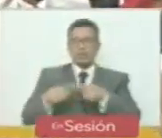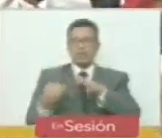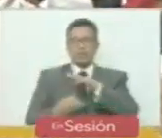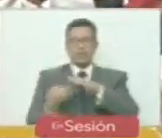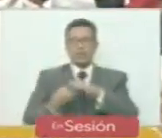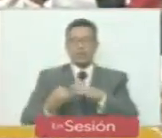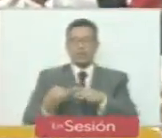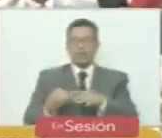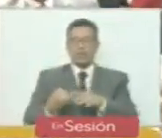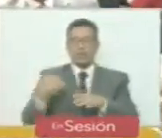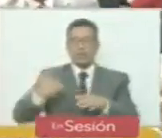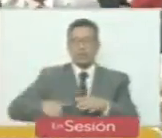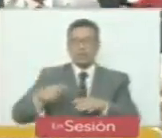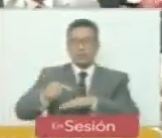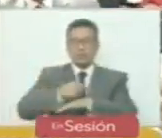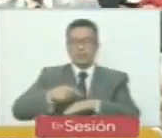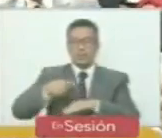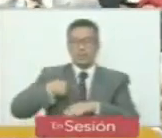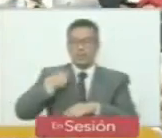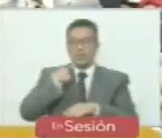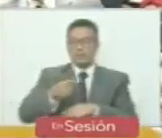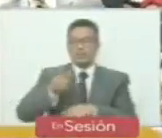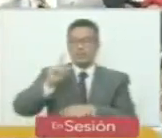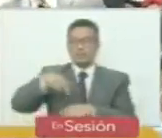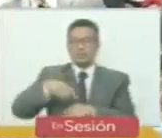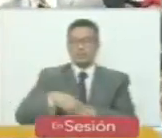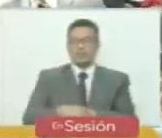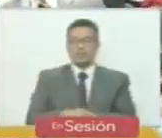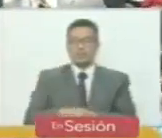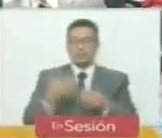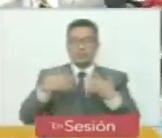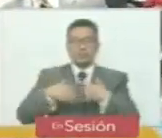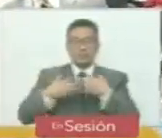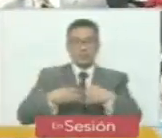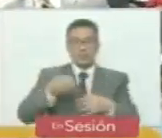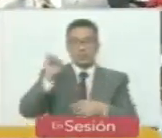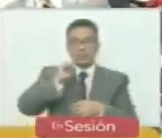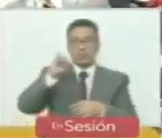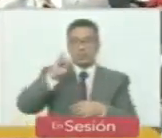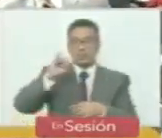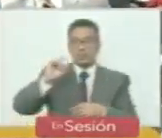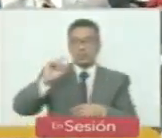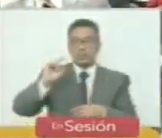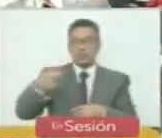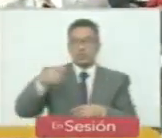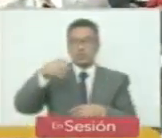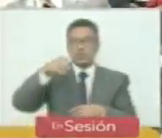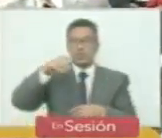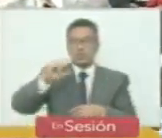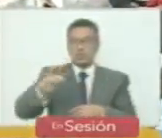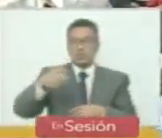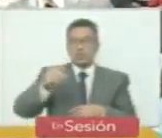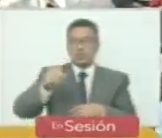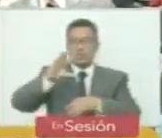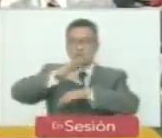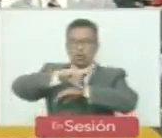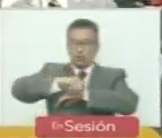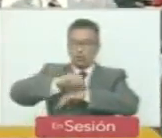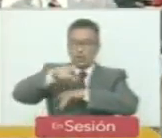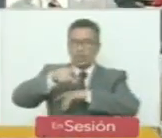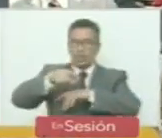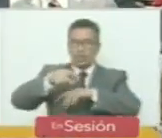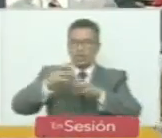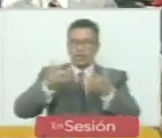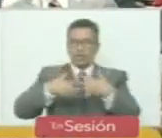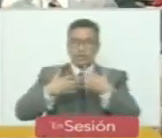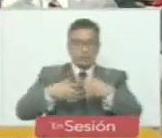del gobierno de Argentina, pero hay que decir también que la empresa Citgo en Estados Unidos ha sido robada a nuestra patria. Hay que